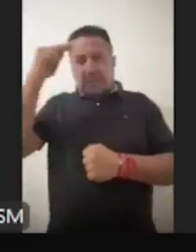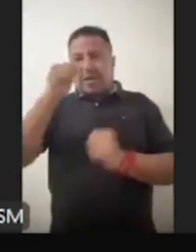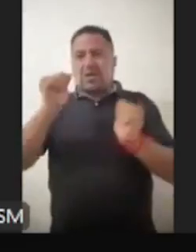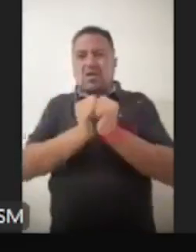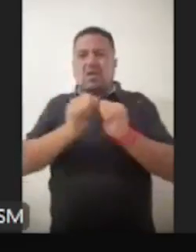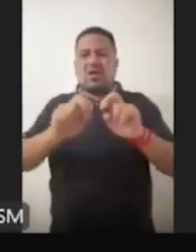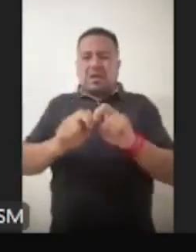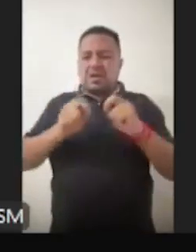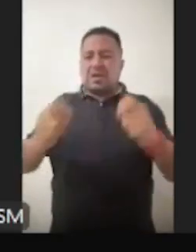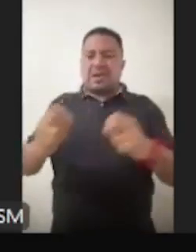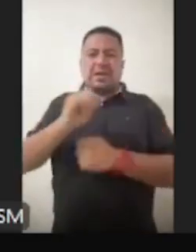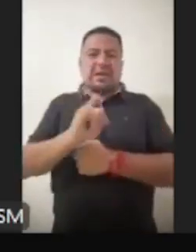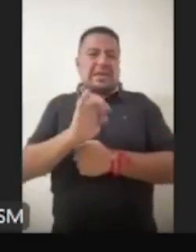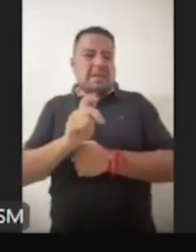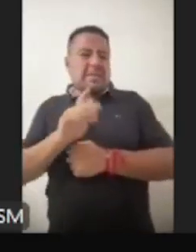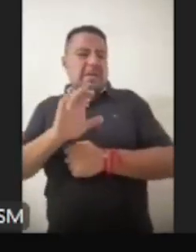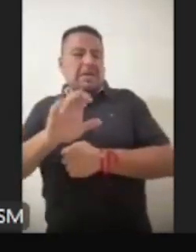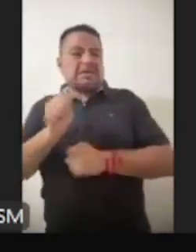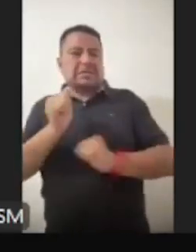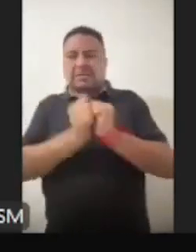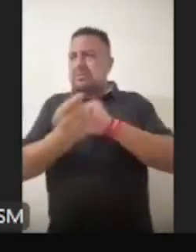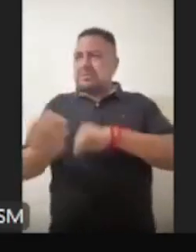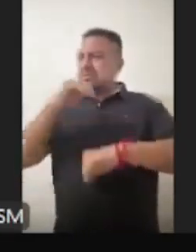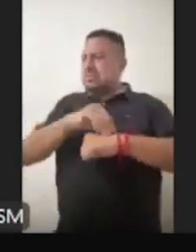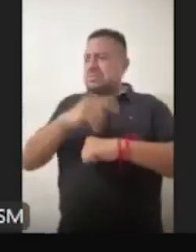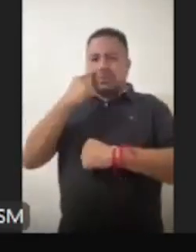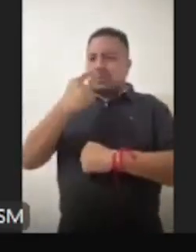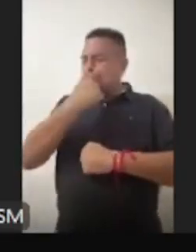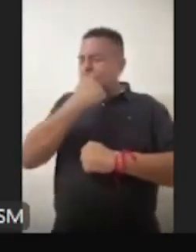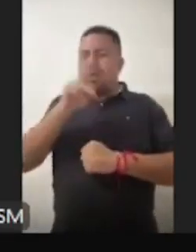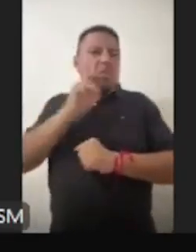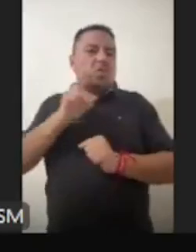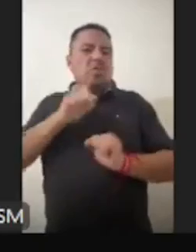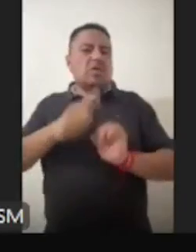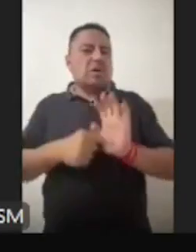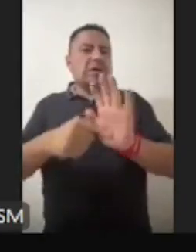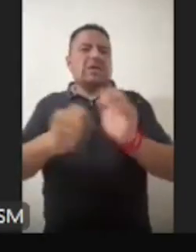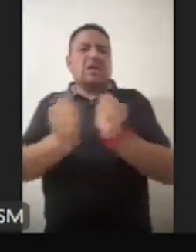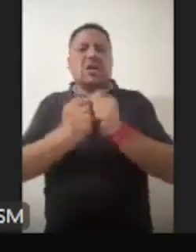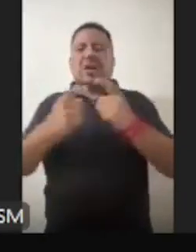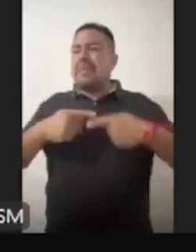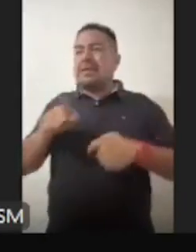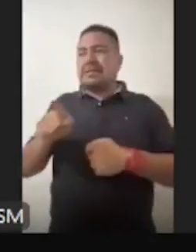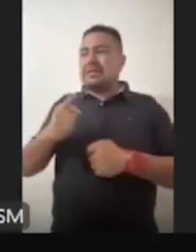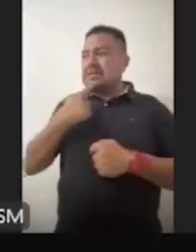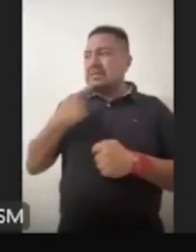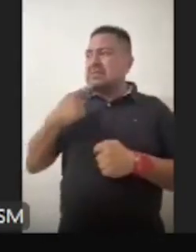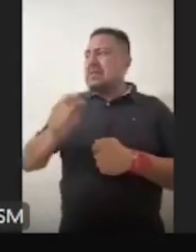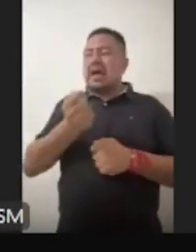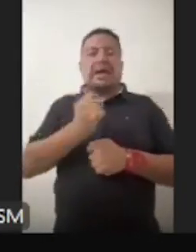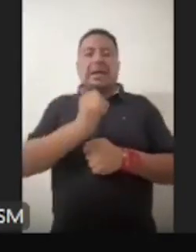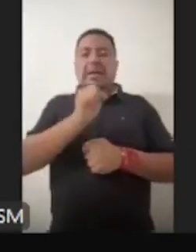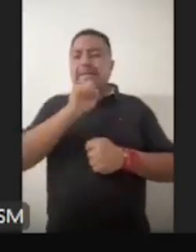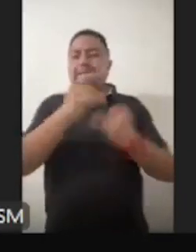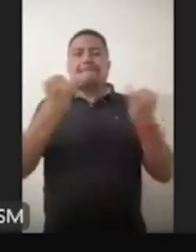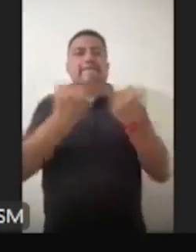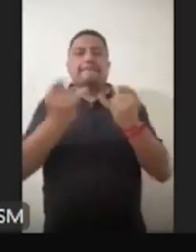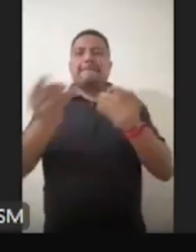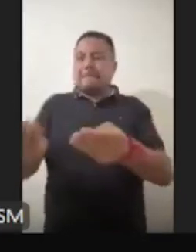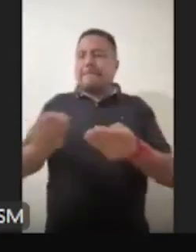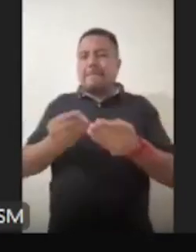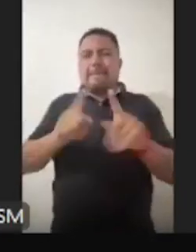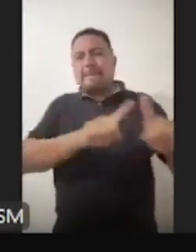general, de las que se desprende el cálculo y monto de prerrogativas correspondientes a la denunciante, así como que la misma recibió diversos